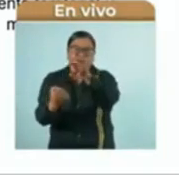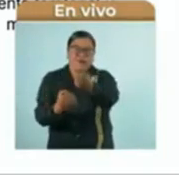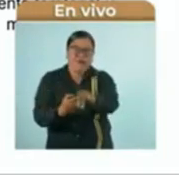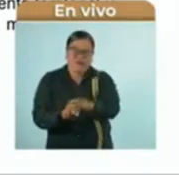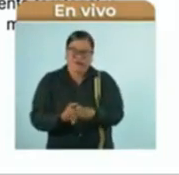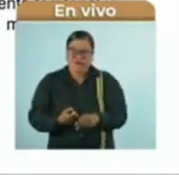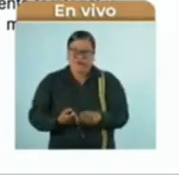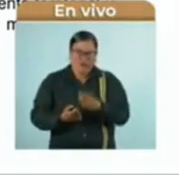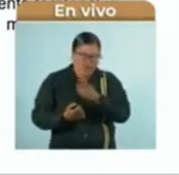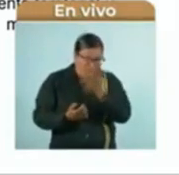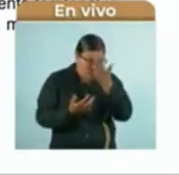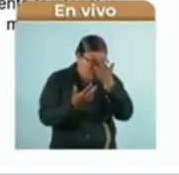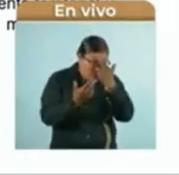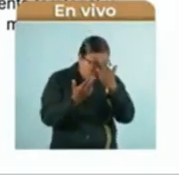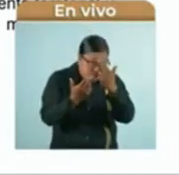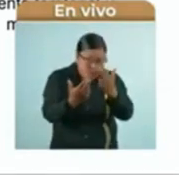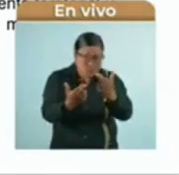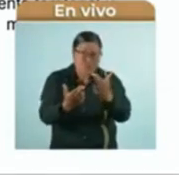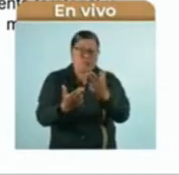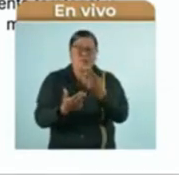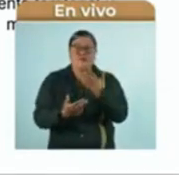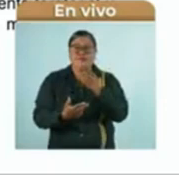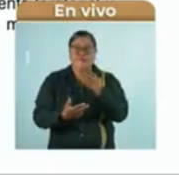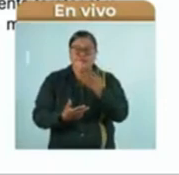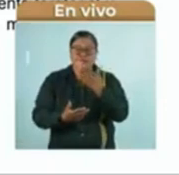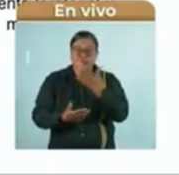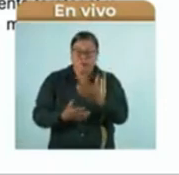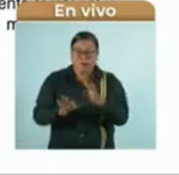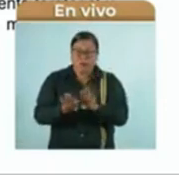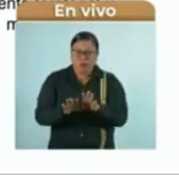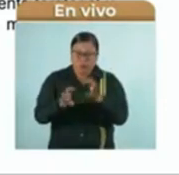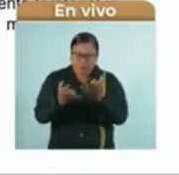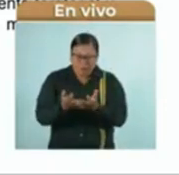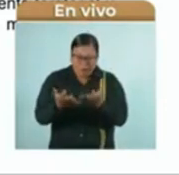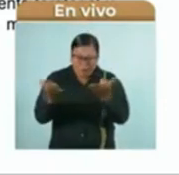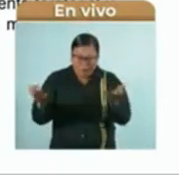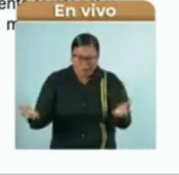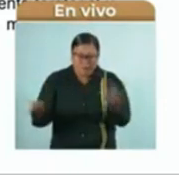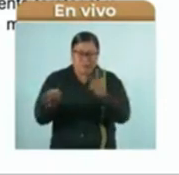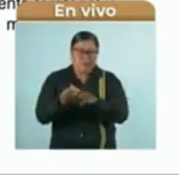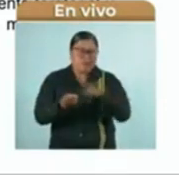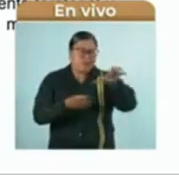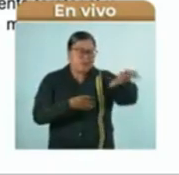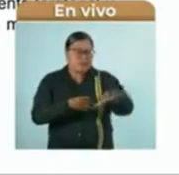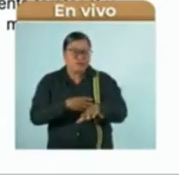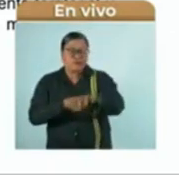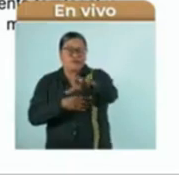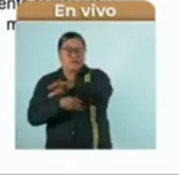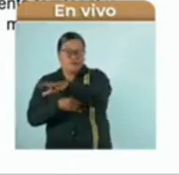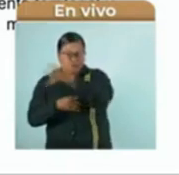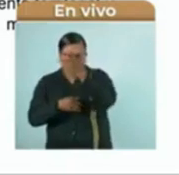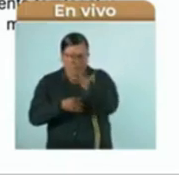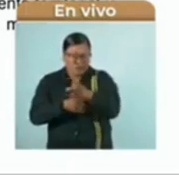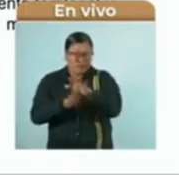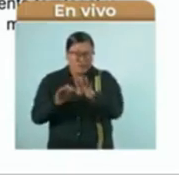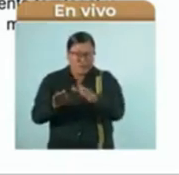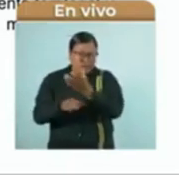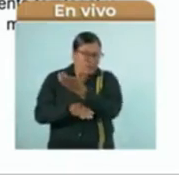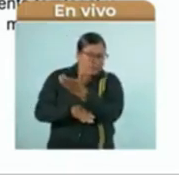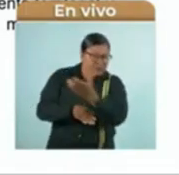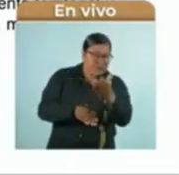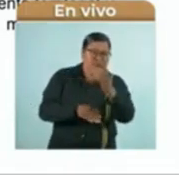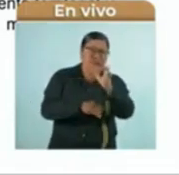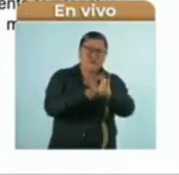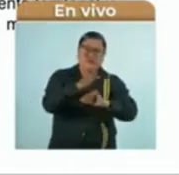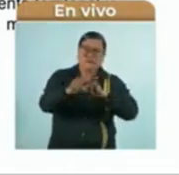se respetará el uso actual del suelo en las zonas productivas, agrícola y